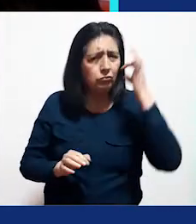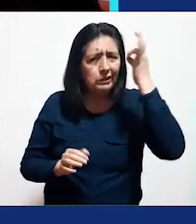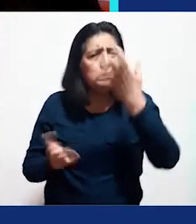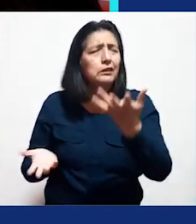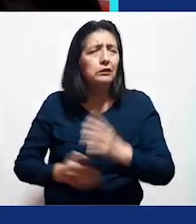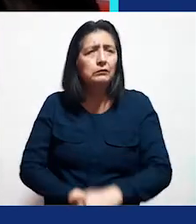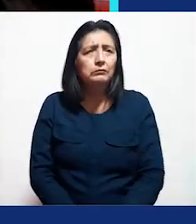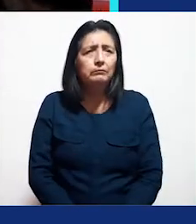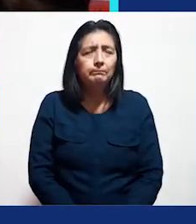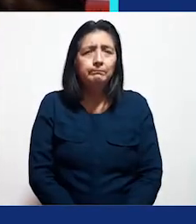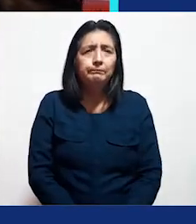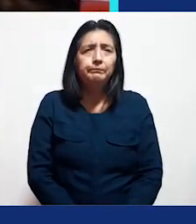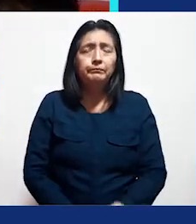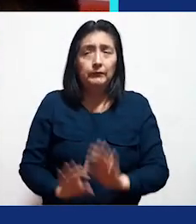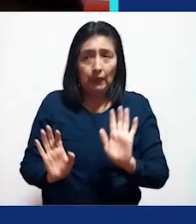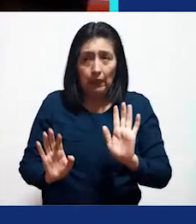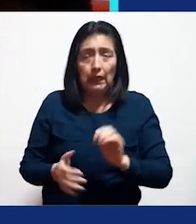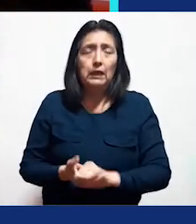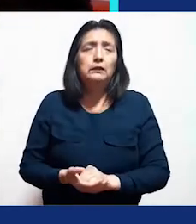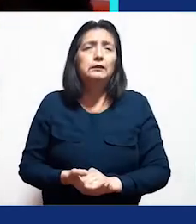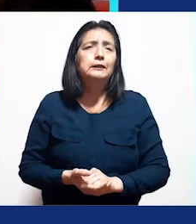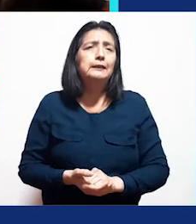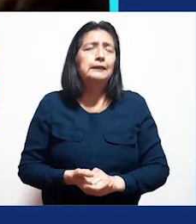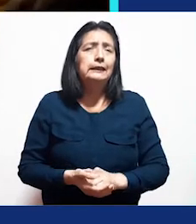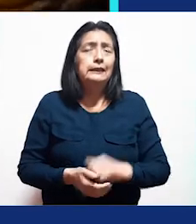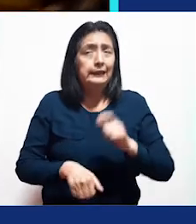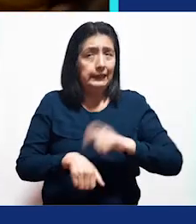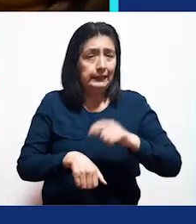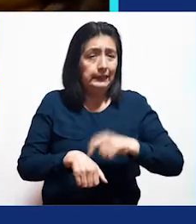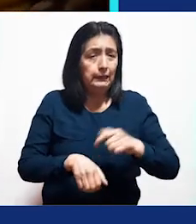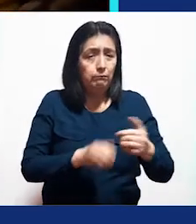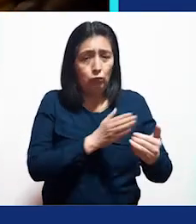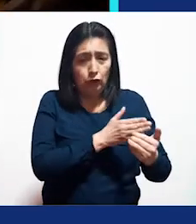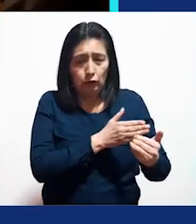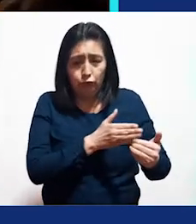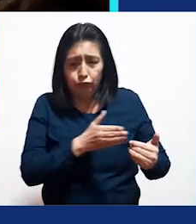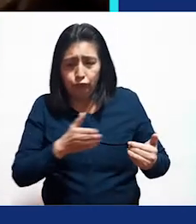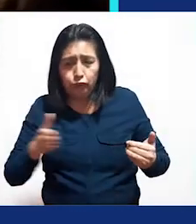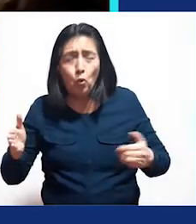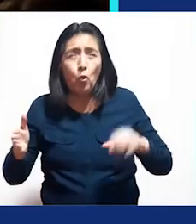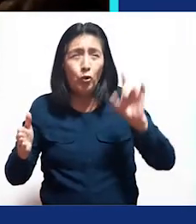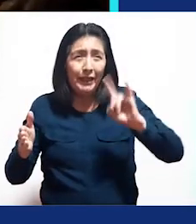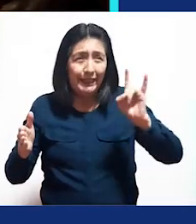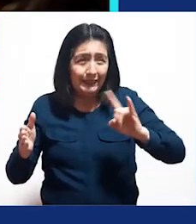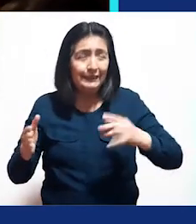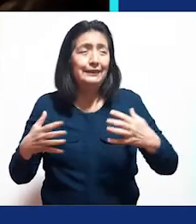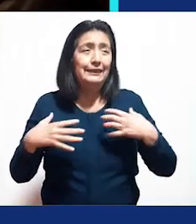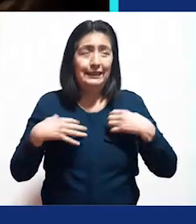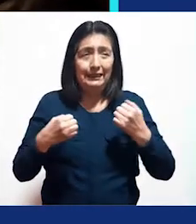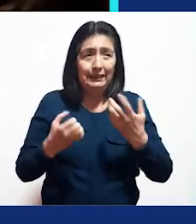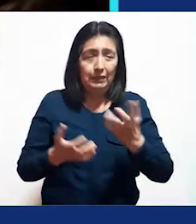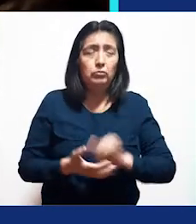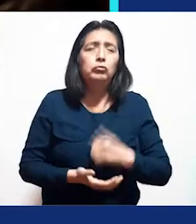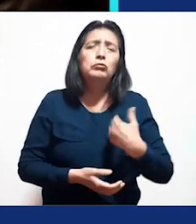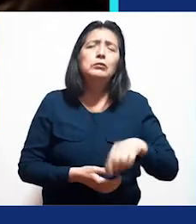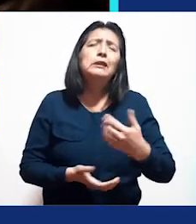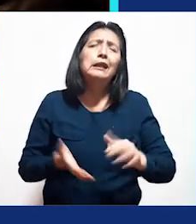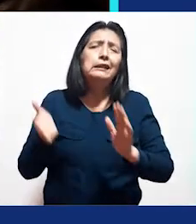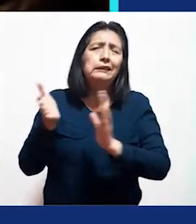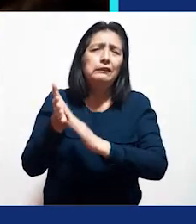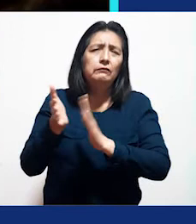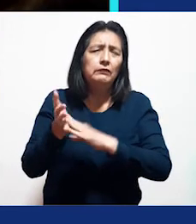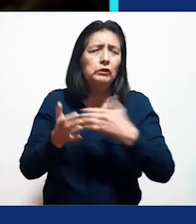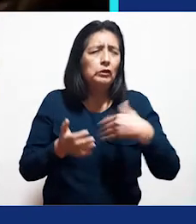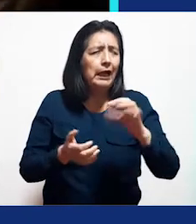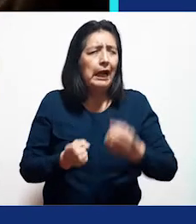indígenas? a lo largo de la emergencia sanitaria, la Defensoría del Pueblo ha emitido más